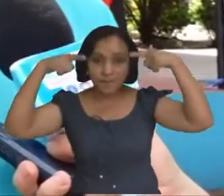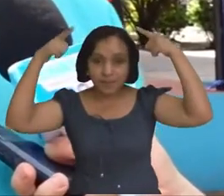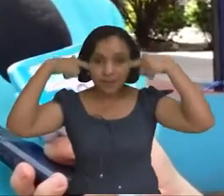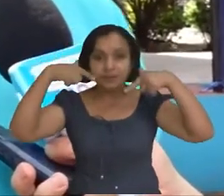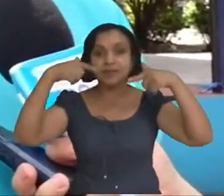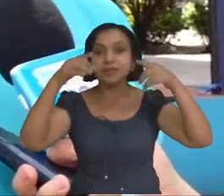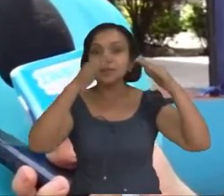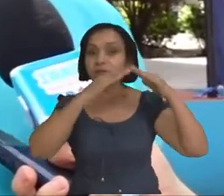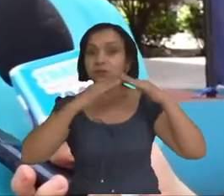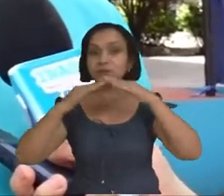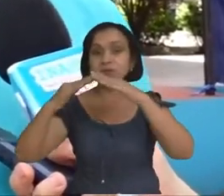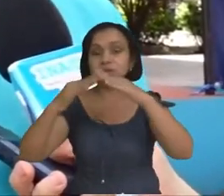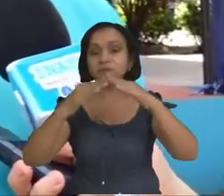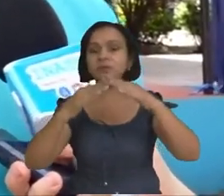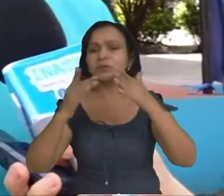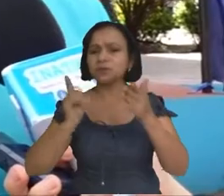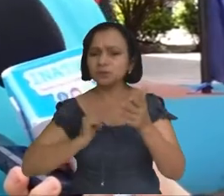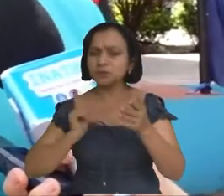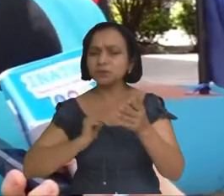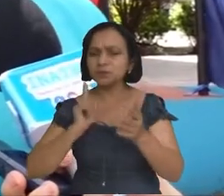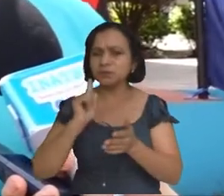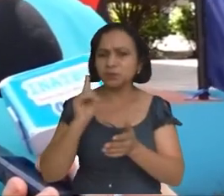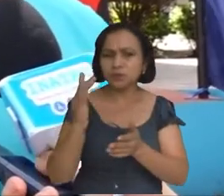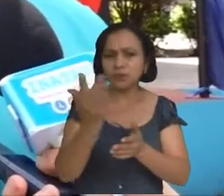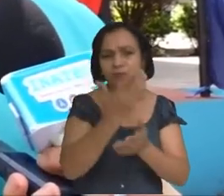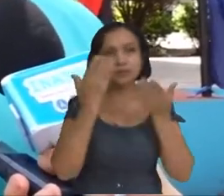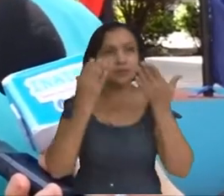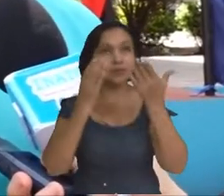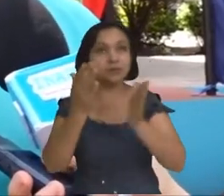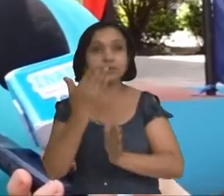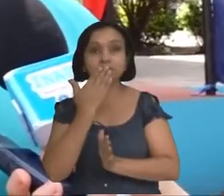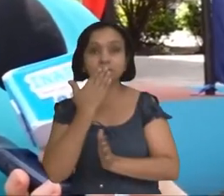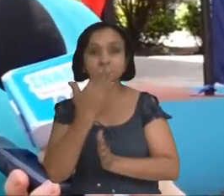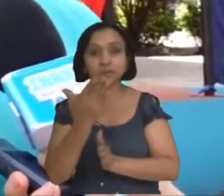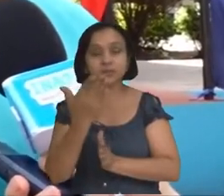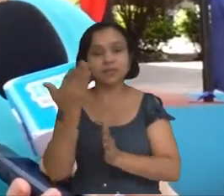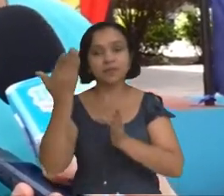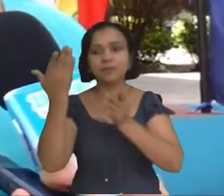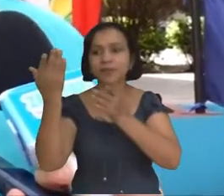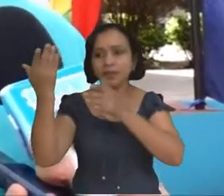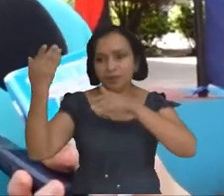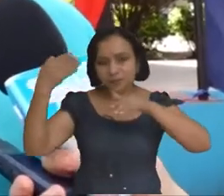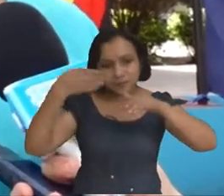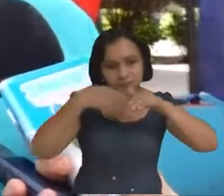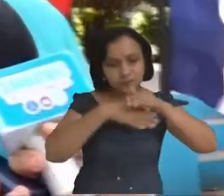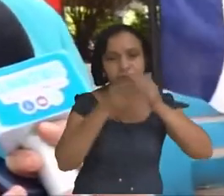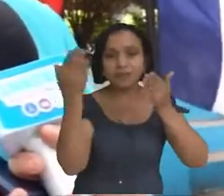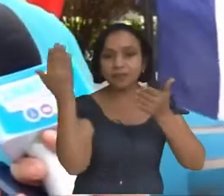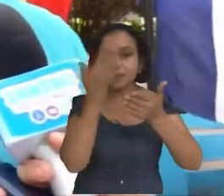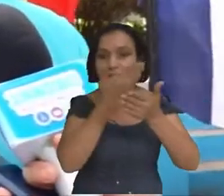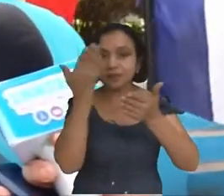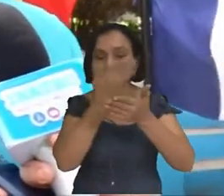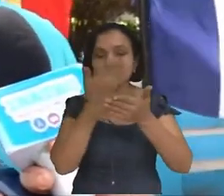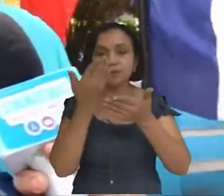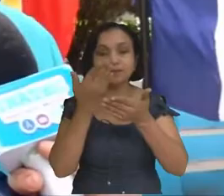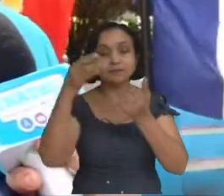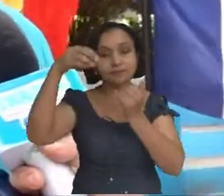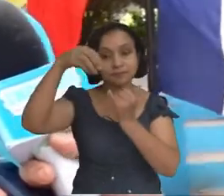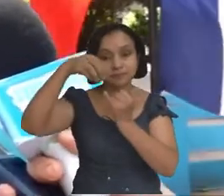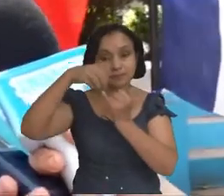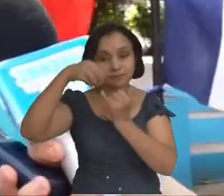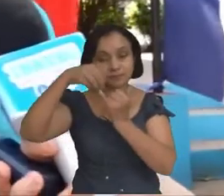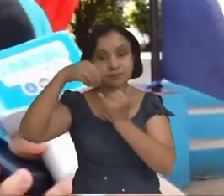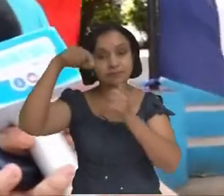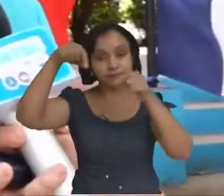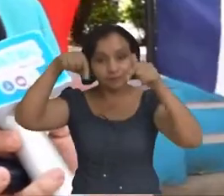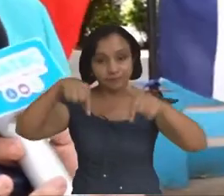preparando, garantizando todas esas condiciones, ¿verdad?, para el recibimiento de nuestros protagonistas de la educación técnica acá